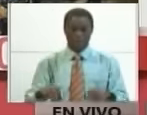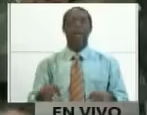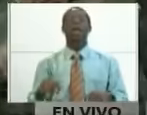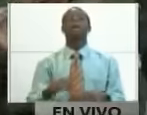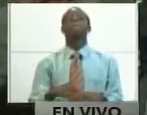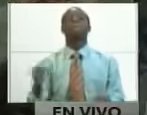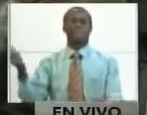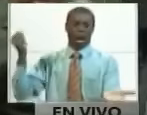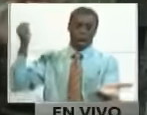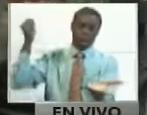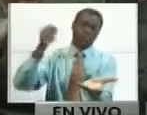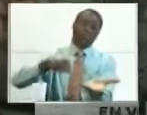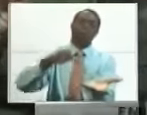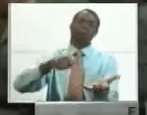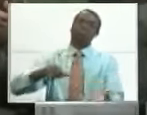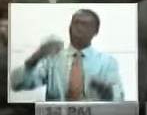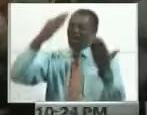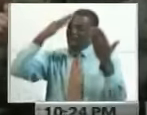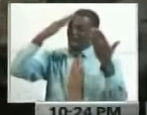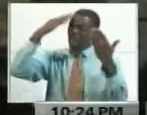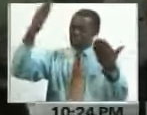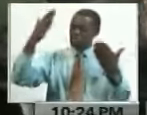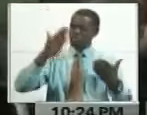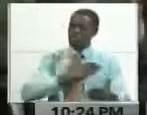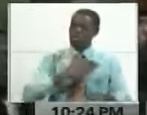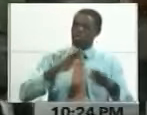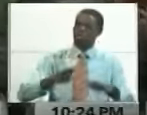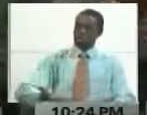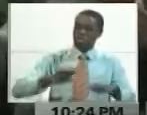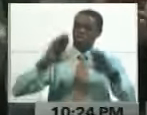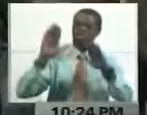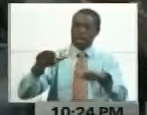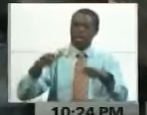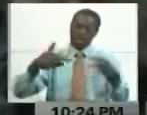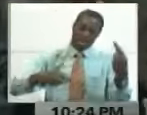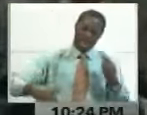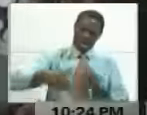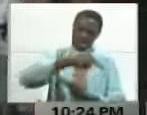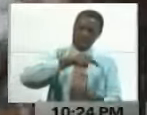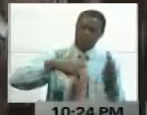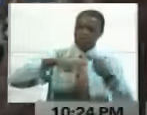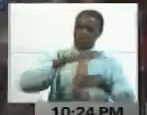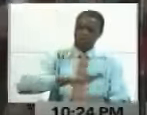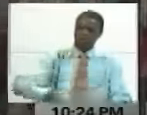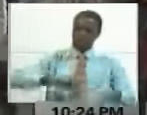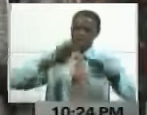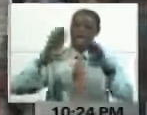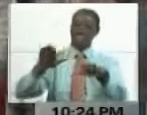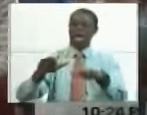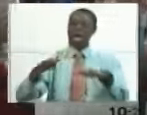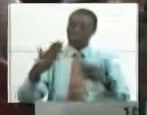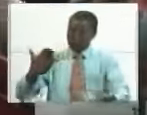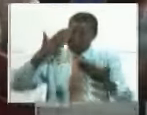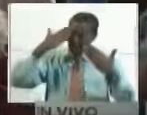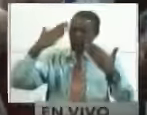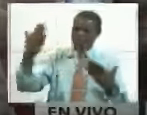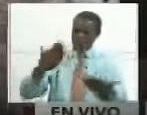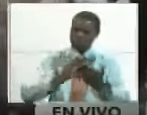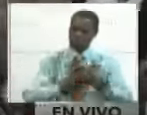Dando. ¡Saludo solidario! ¡Y revolucionario! ¡Saludo solidario!